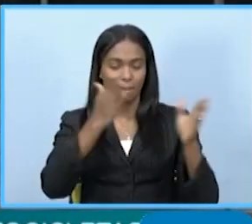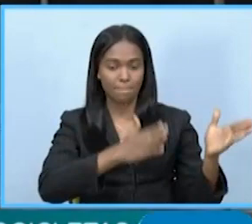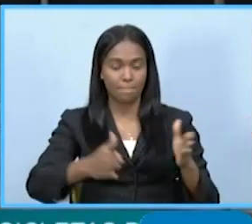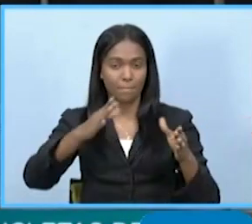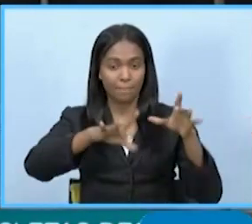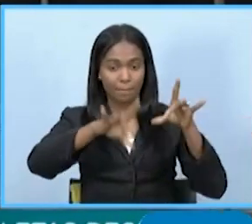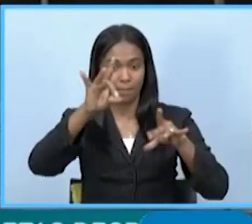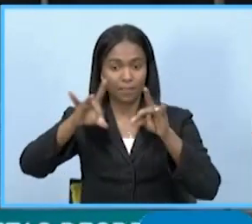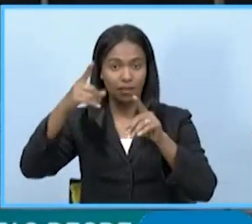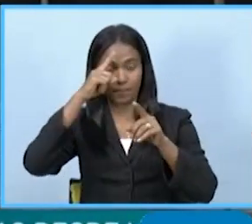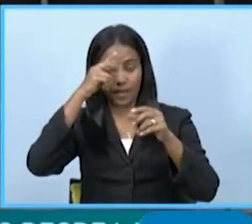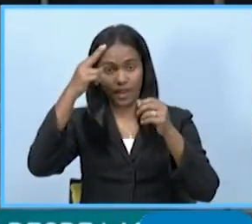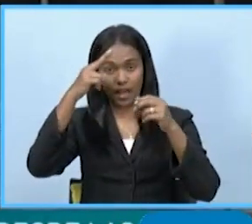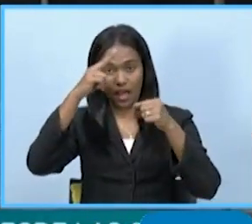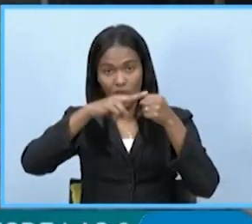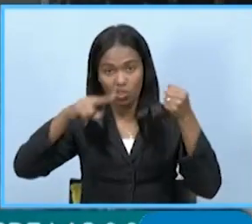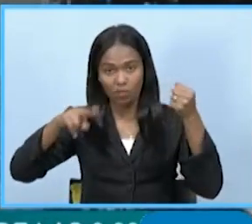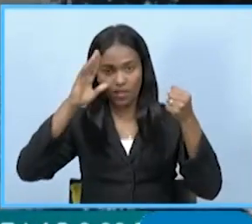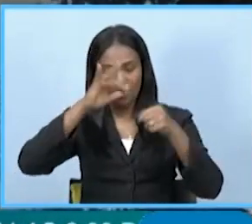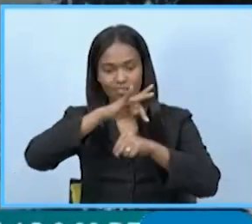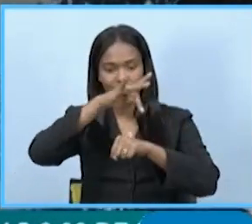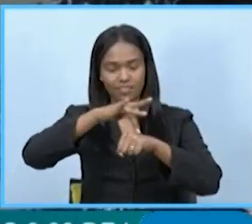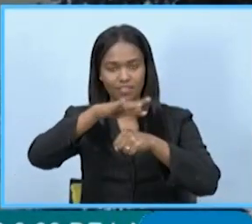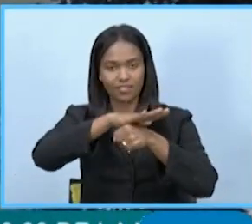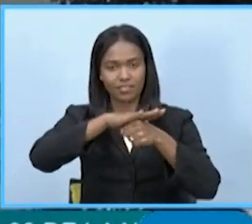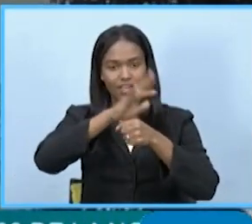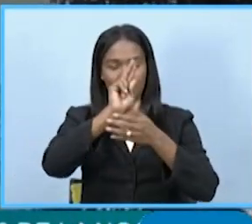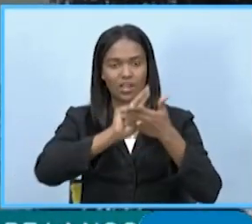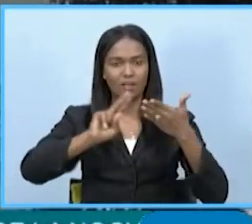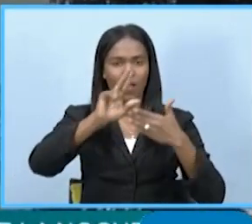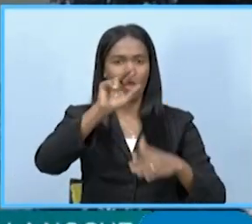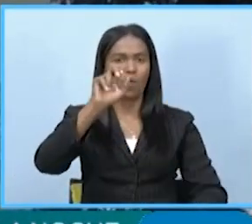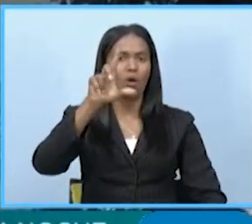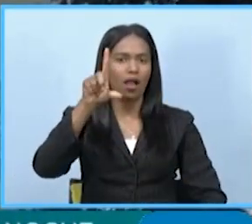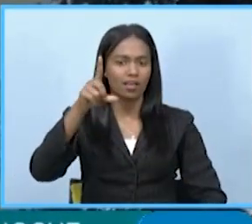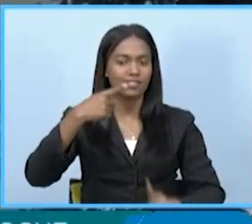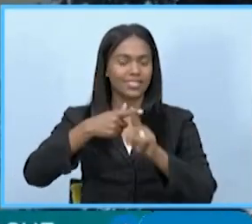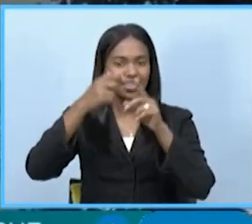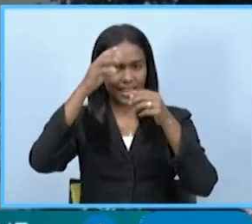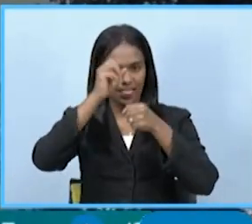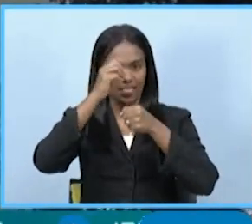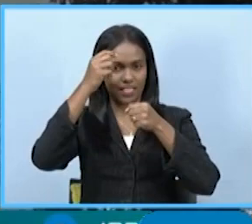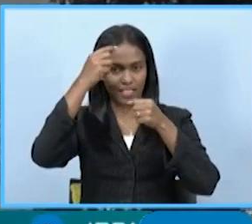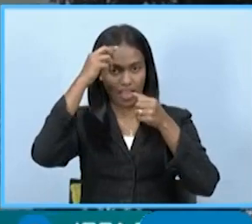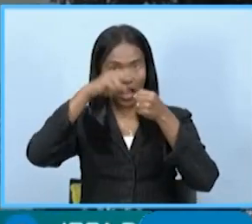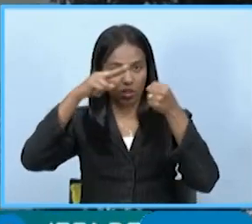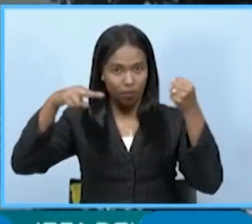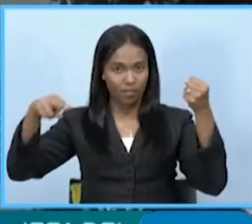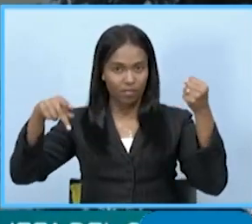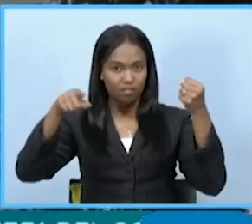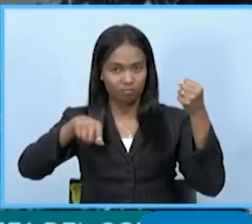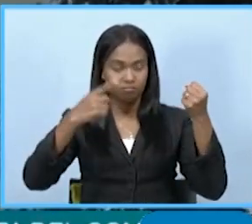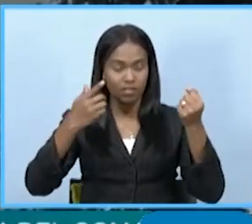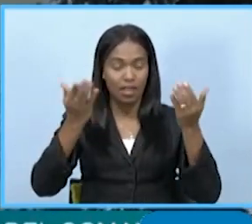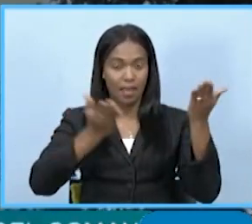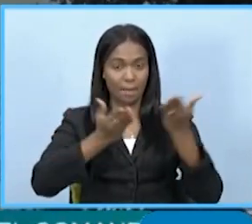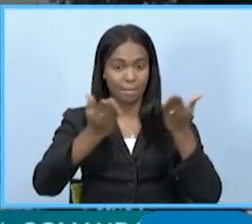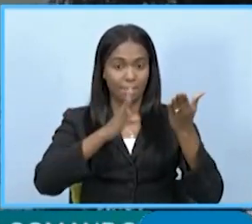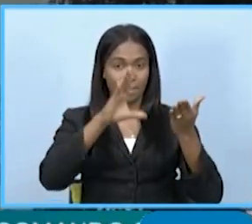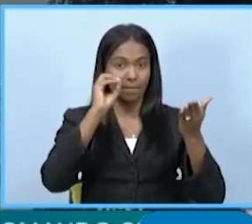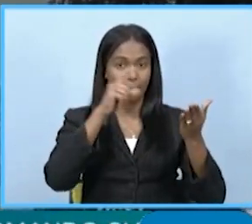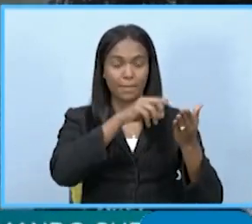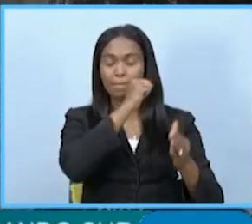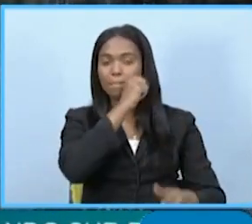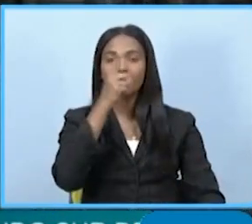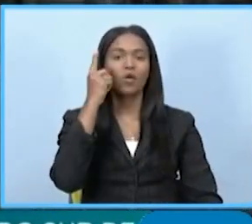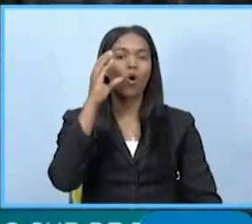de reclutamiento de Hato Mayor será en el Centro de la Universidad Autónoma de Santo Domingo. La empresa de servicios de Santo Domingo Oeste cuenta